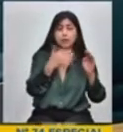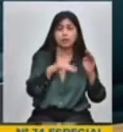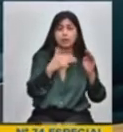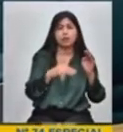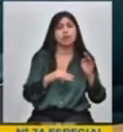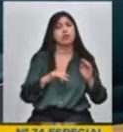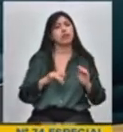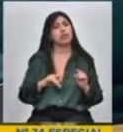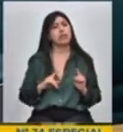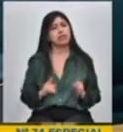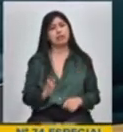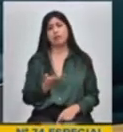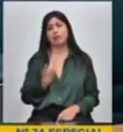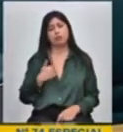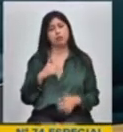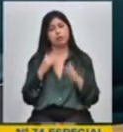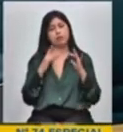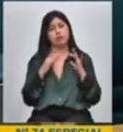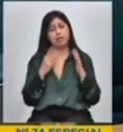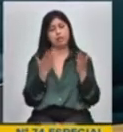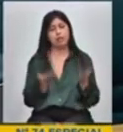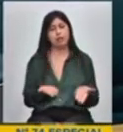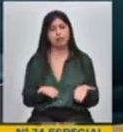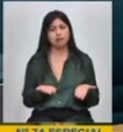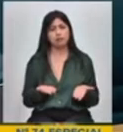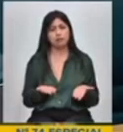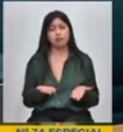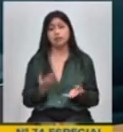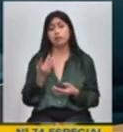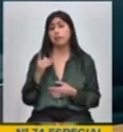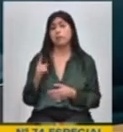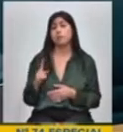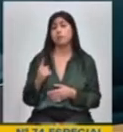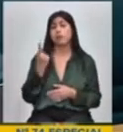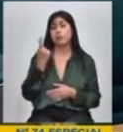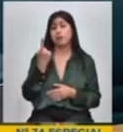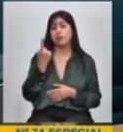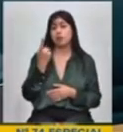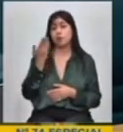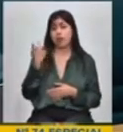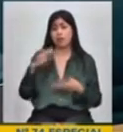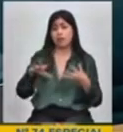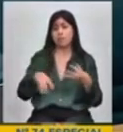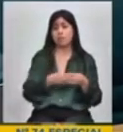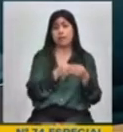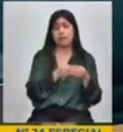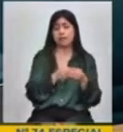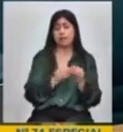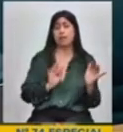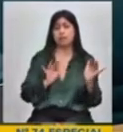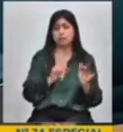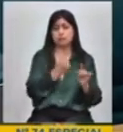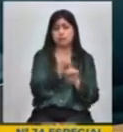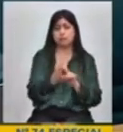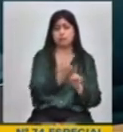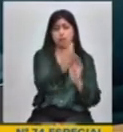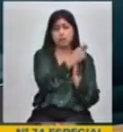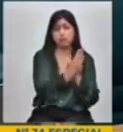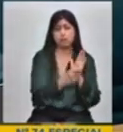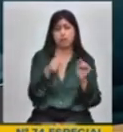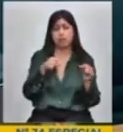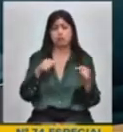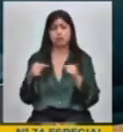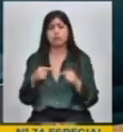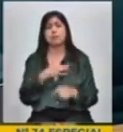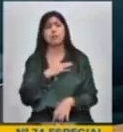tenemos que aplaudir. Ya tuvimos una primera ronda, ¿no es cierto?, en la mixta de presupuesto que tuvimos acá el debate, el